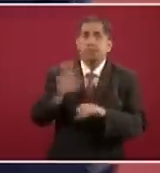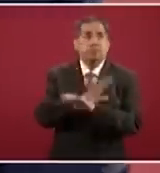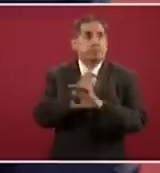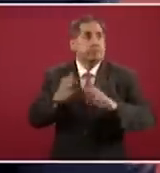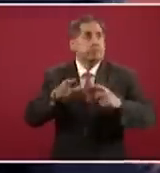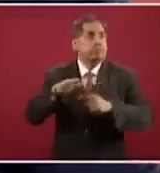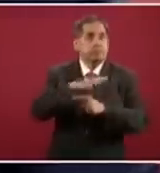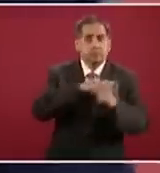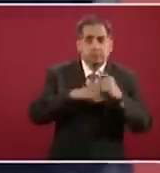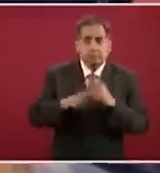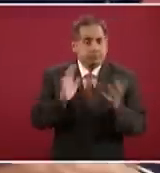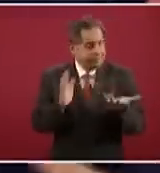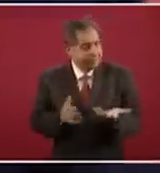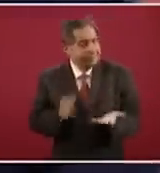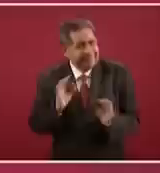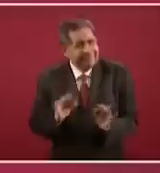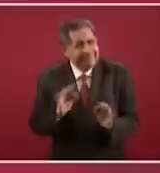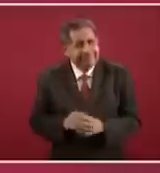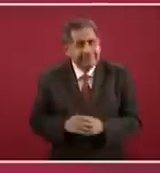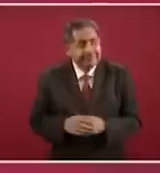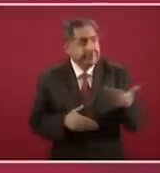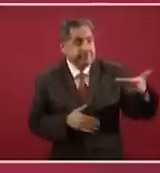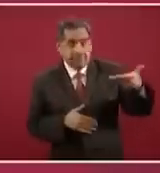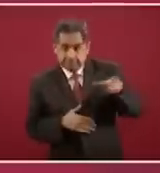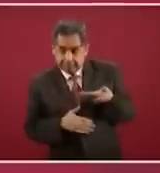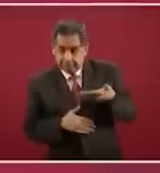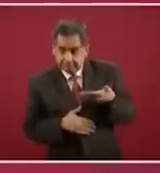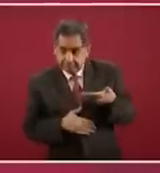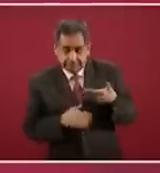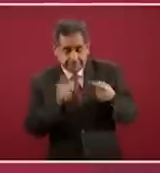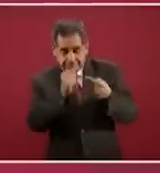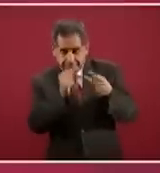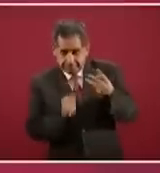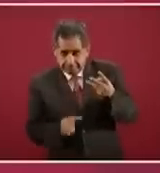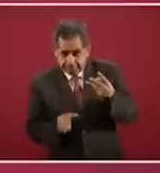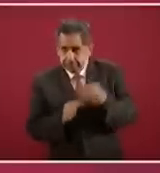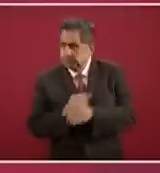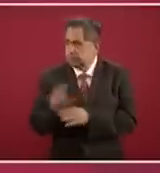Entonces, todo se cumplió.